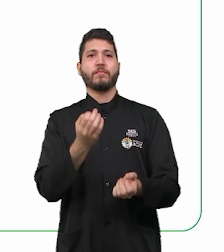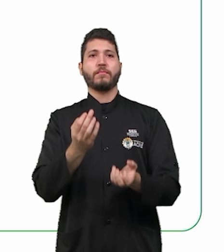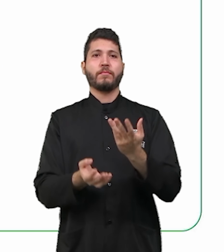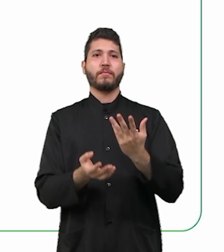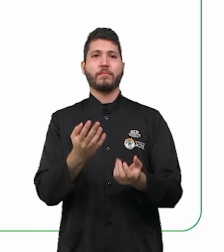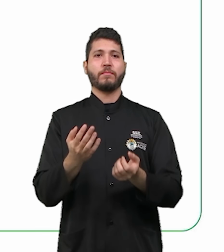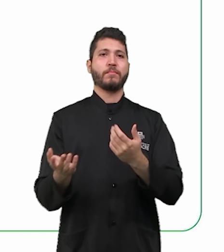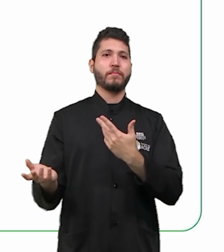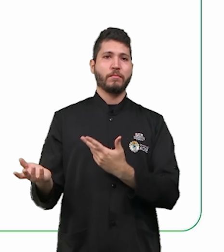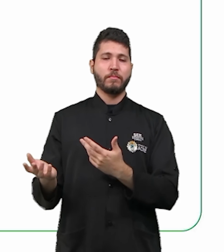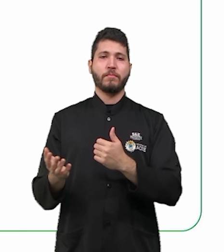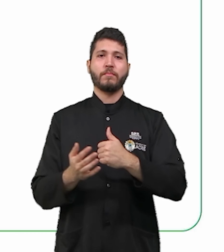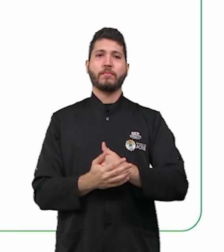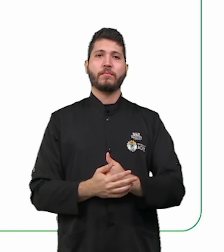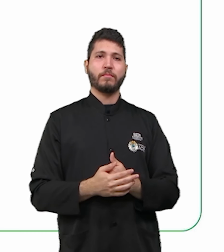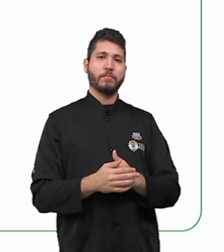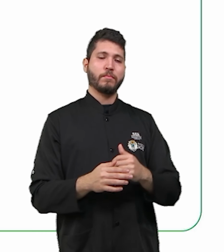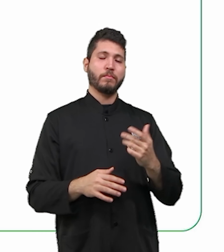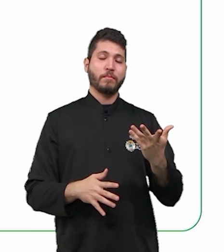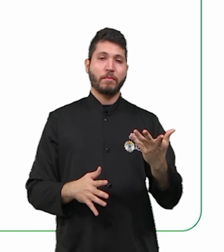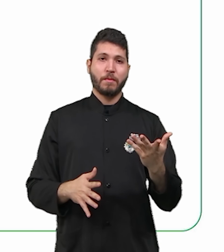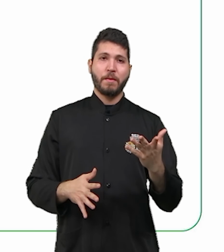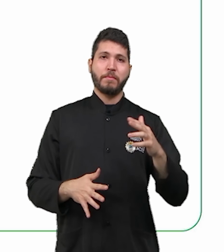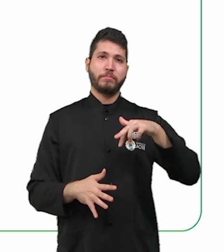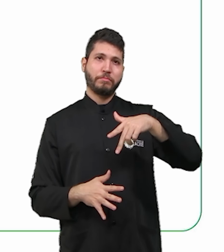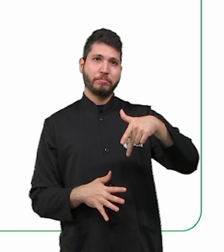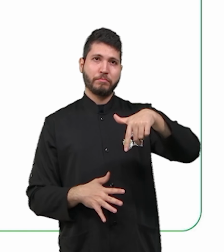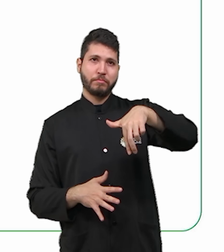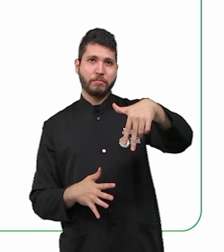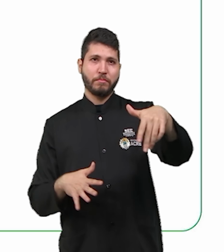acrobáticas, el equilibrismo,